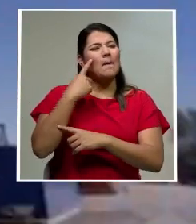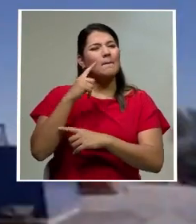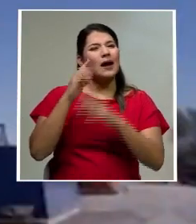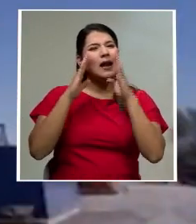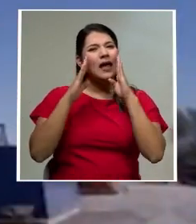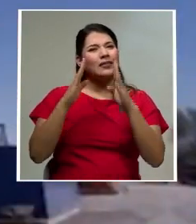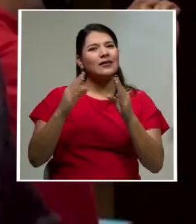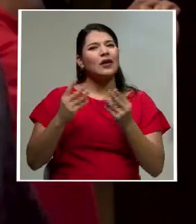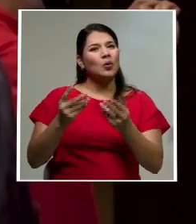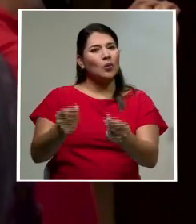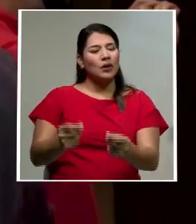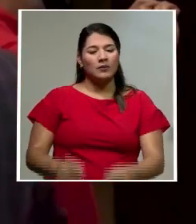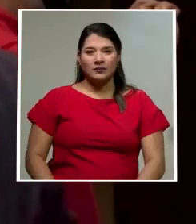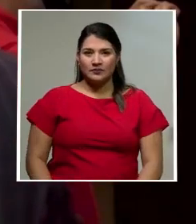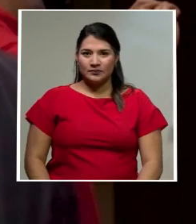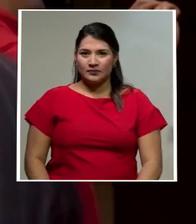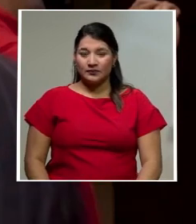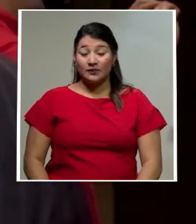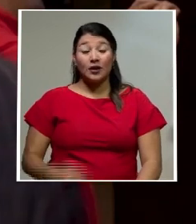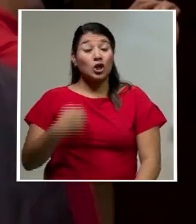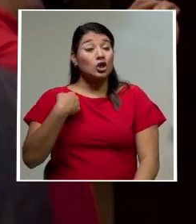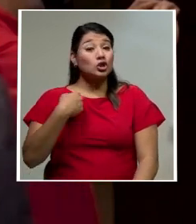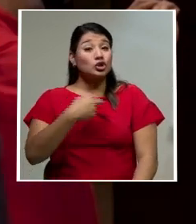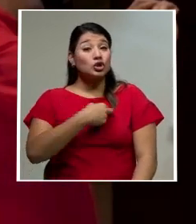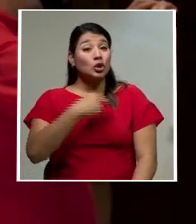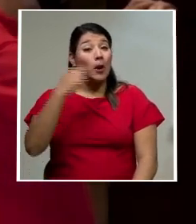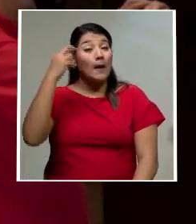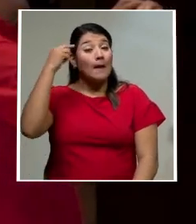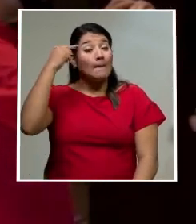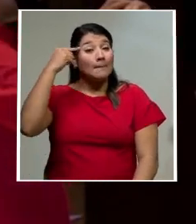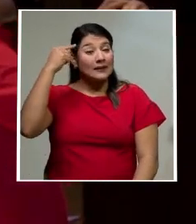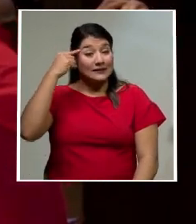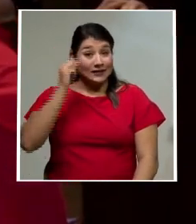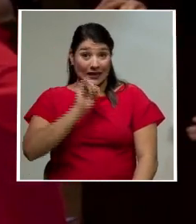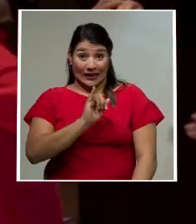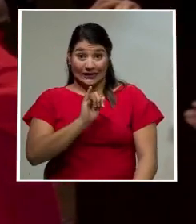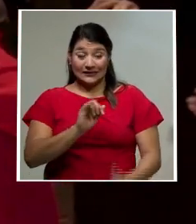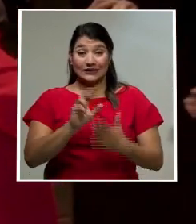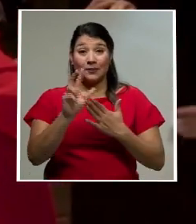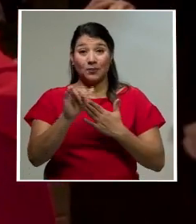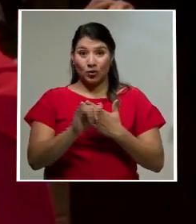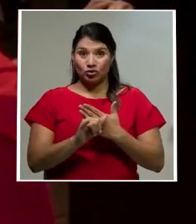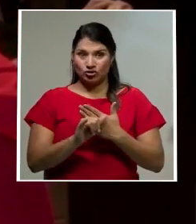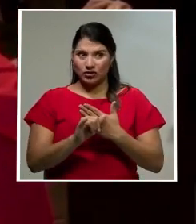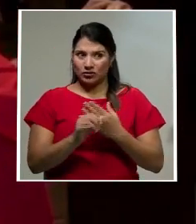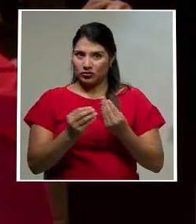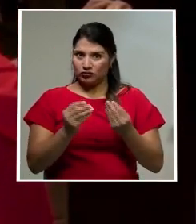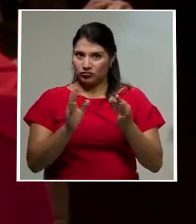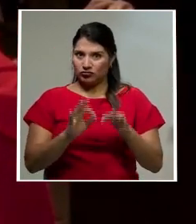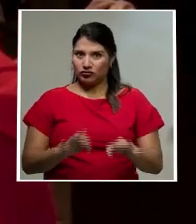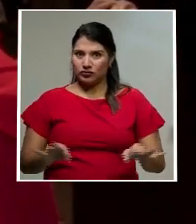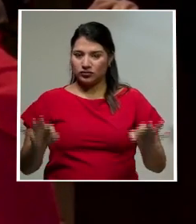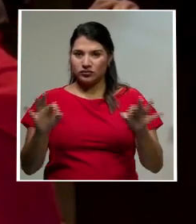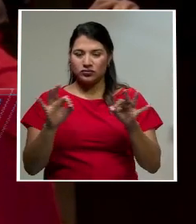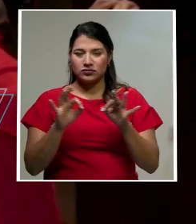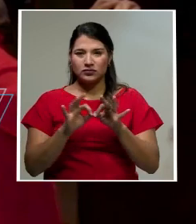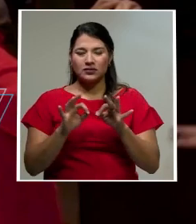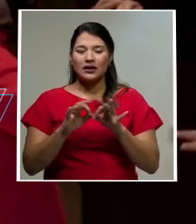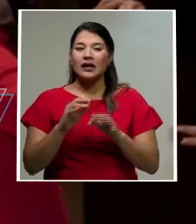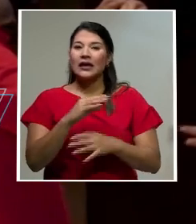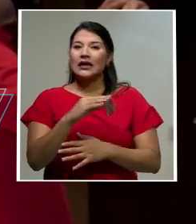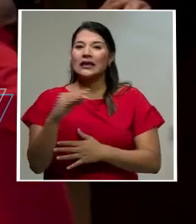con celeridad. Nosotros creemos que un proyecto de esta envergadura y